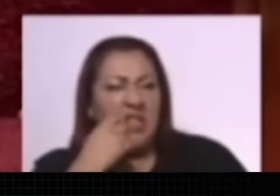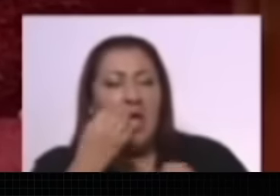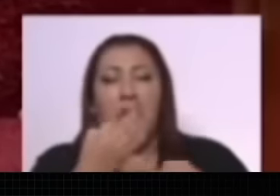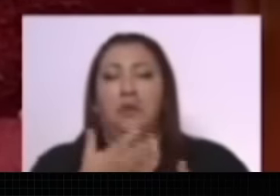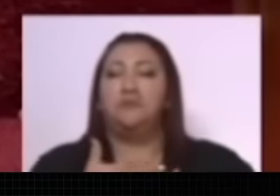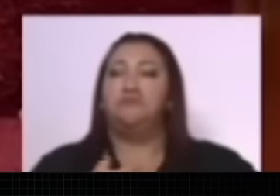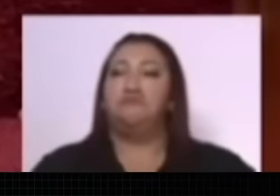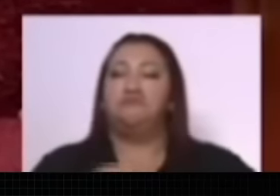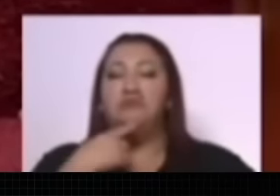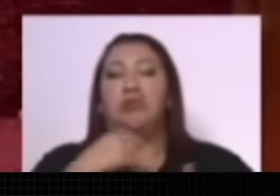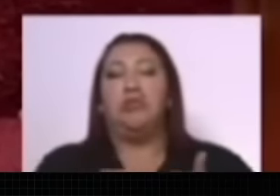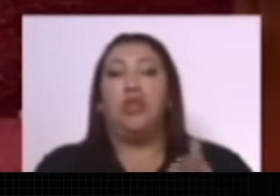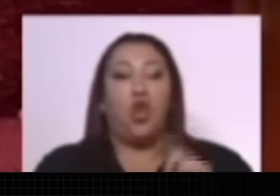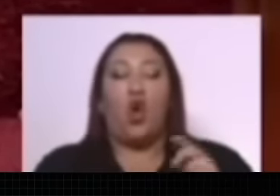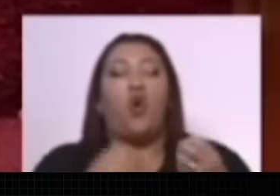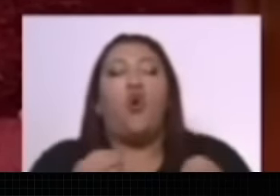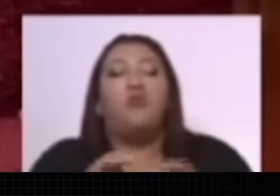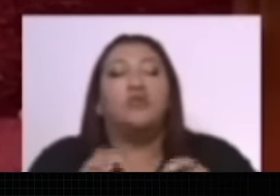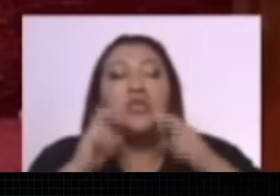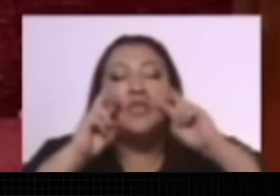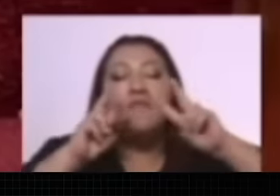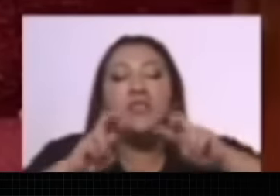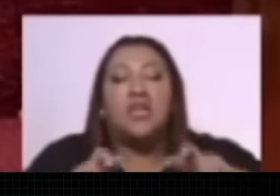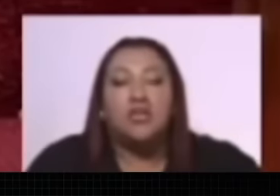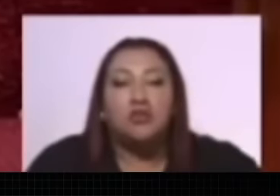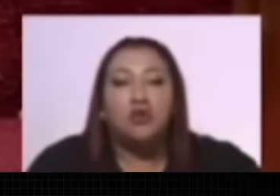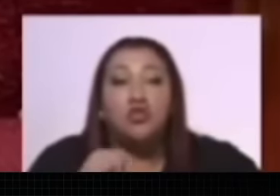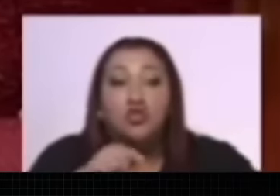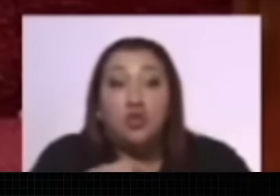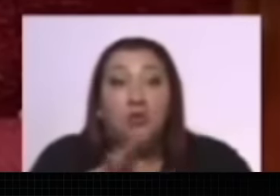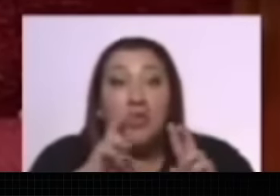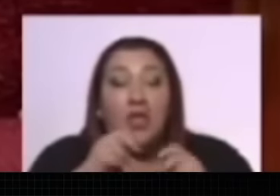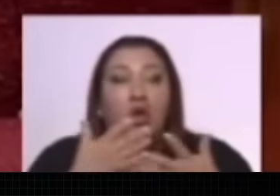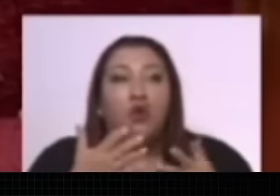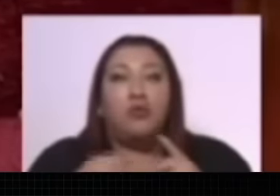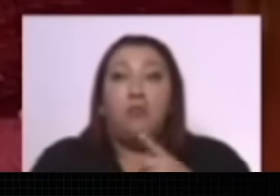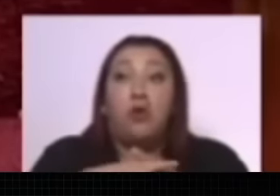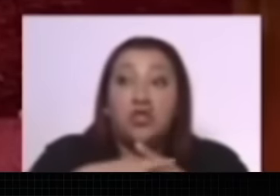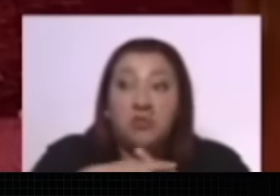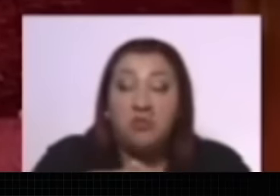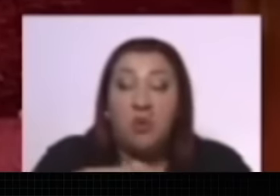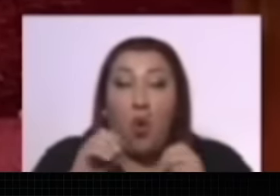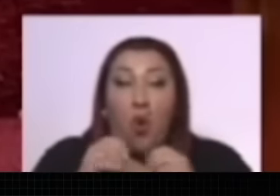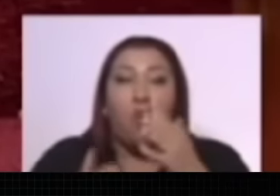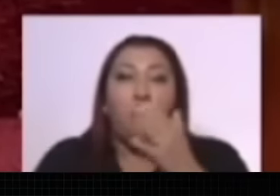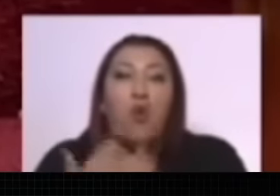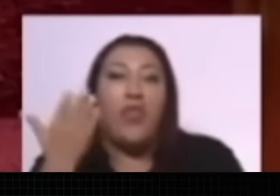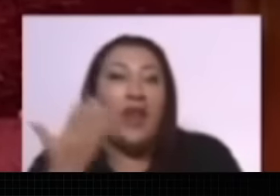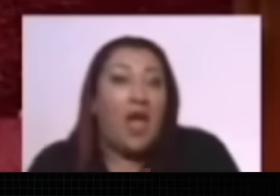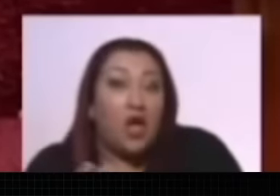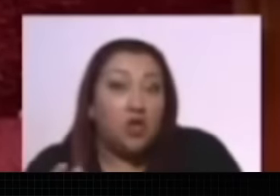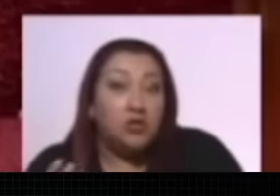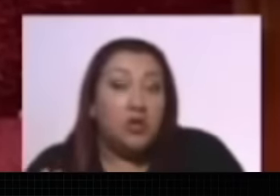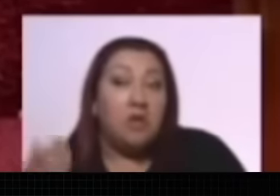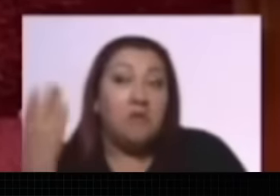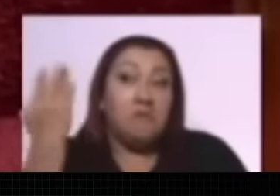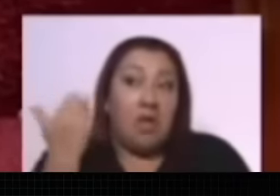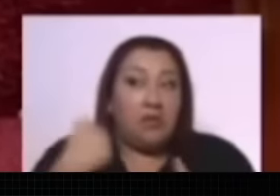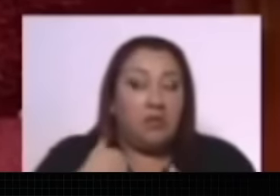formalista, sino que desde hace mucho el pospositivismo y el posmodernismo nos manda